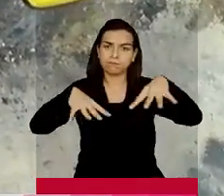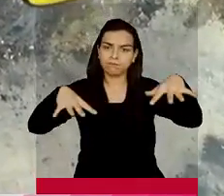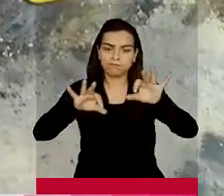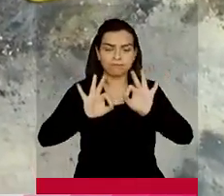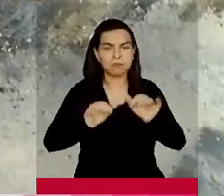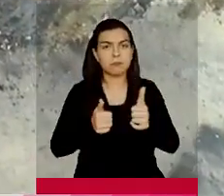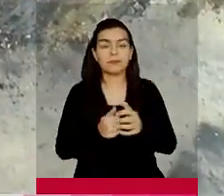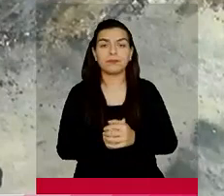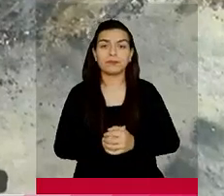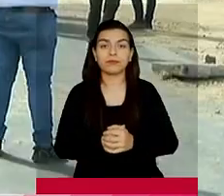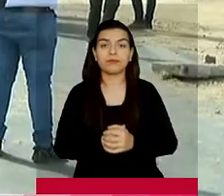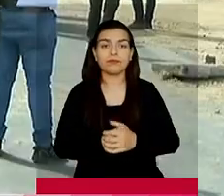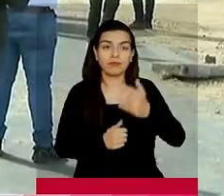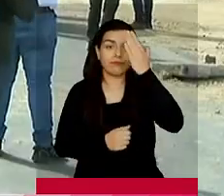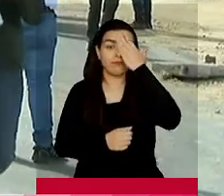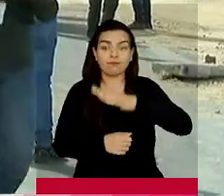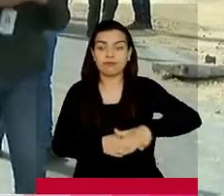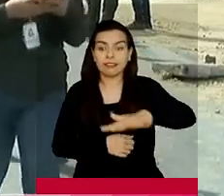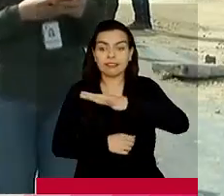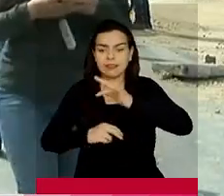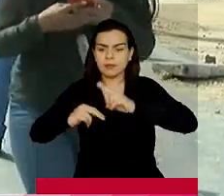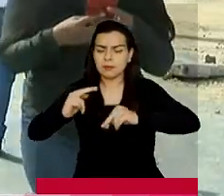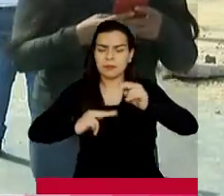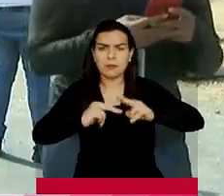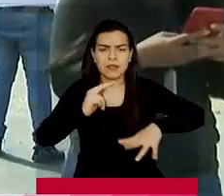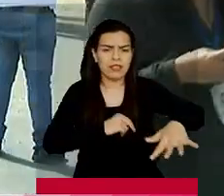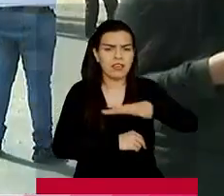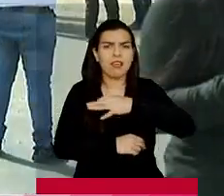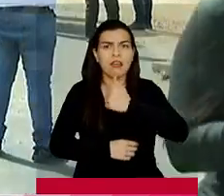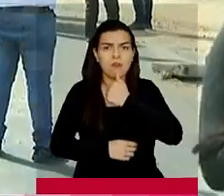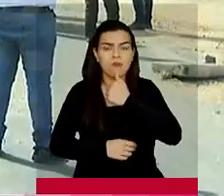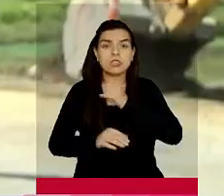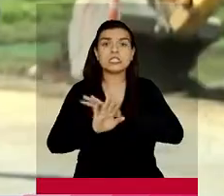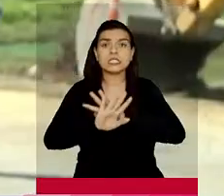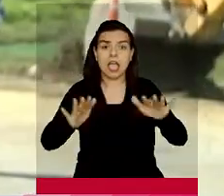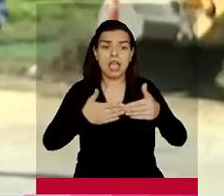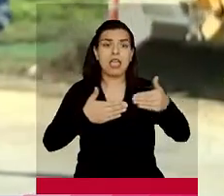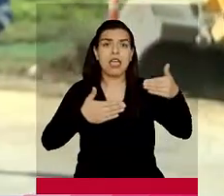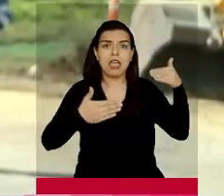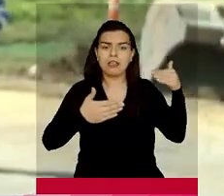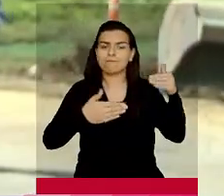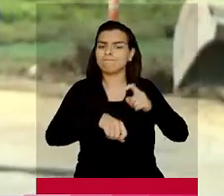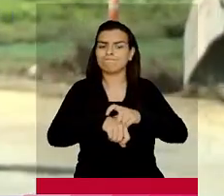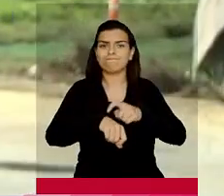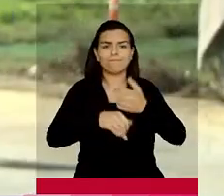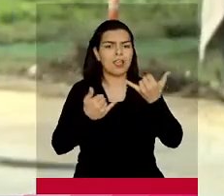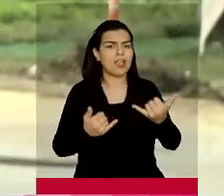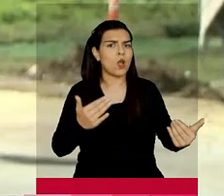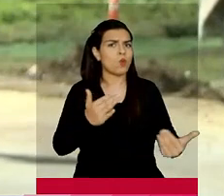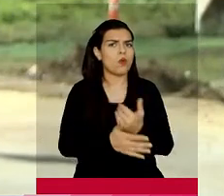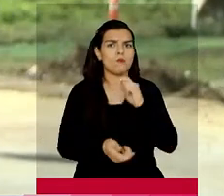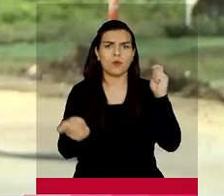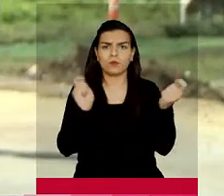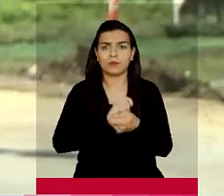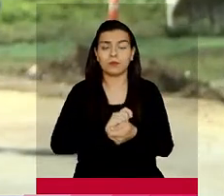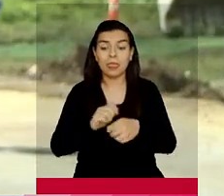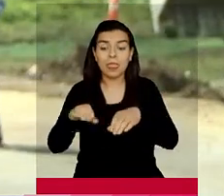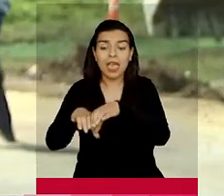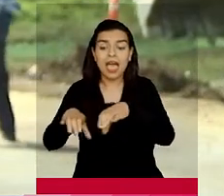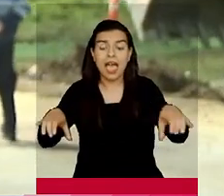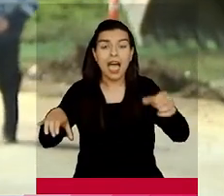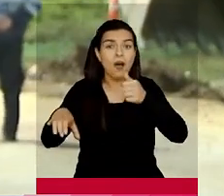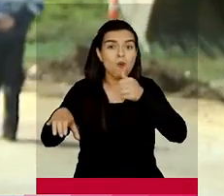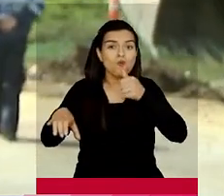esta cuenca ha dicho que la obra de acueducto de Chía ya cumplió su ciclo de vida. La tubería ya cumplió su ciclo y que debe